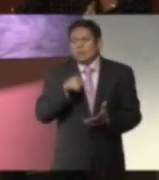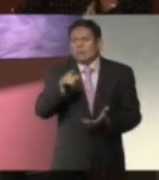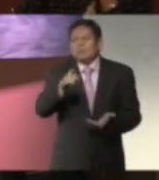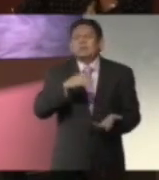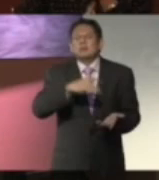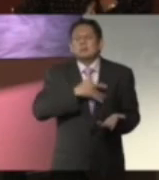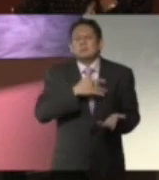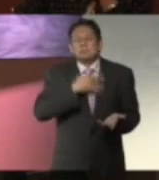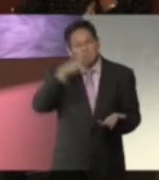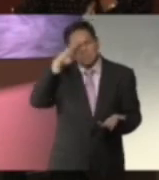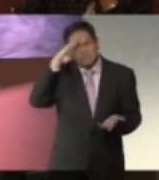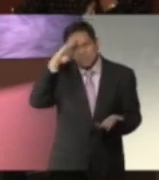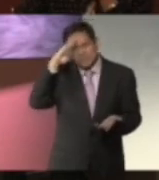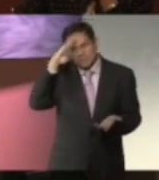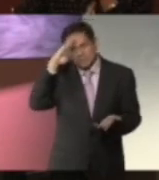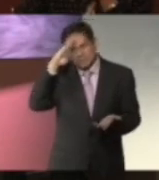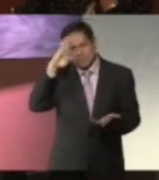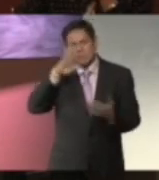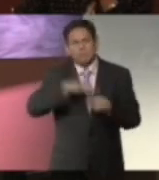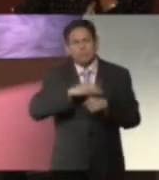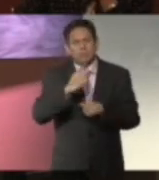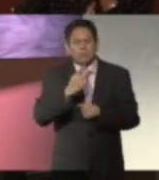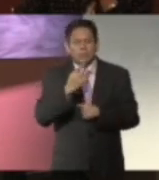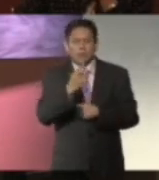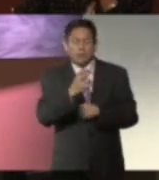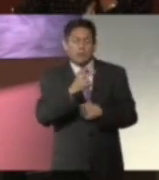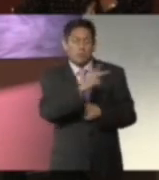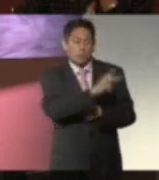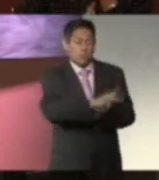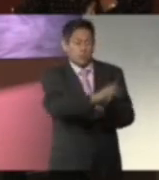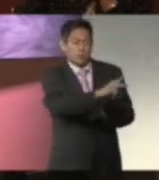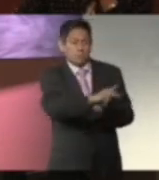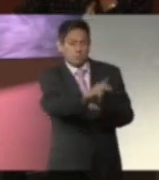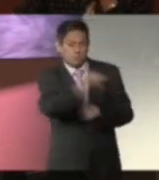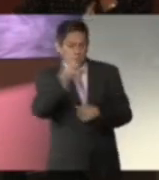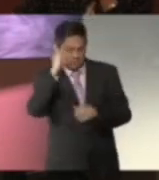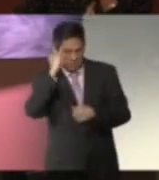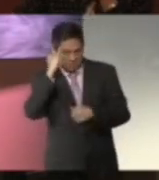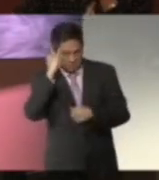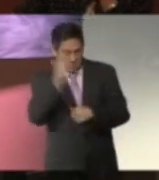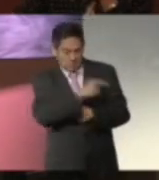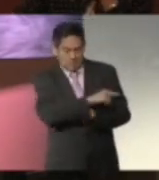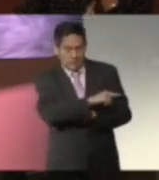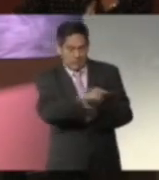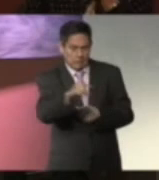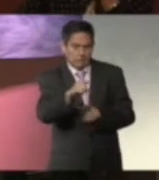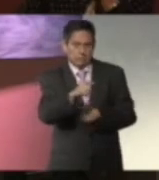al respecto de eso, ya que son los pueblos indígenas los que están